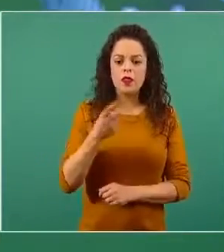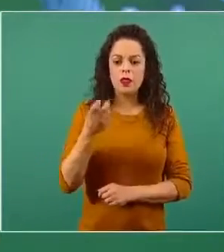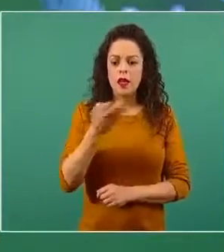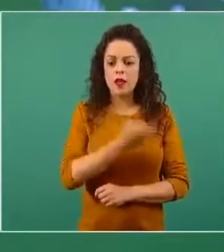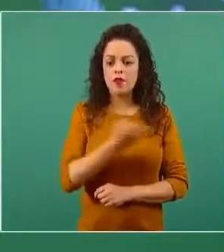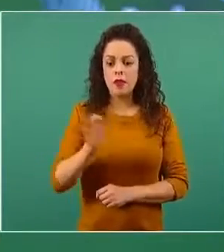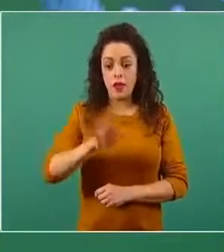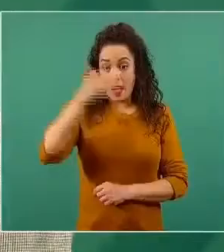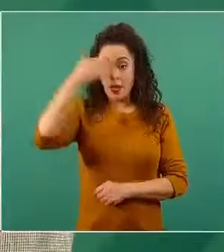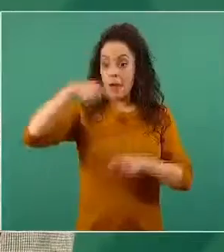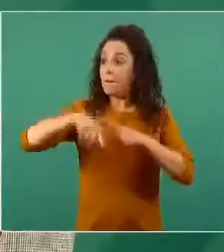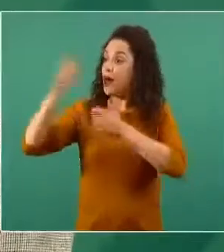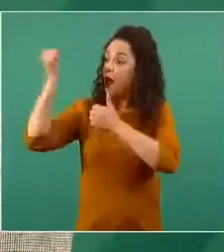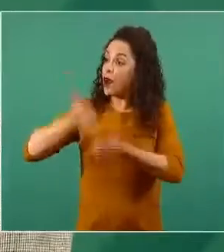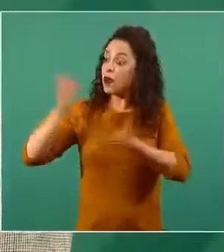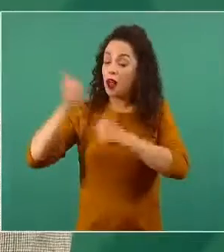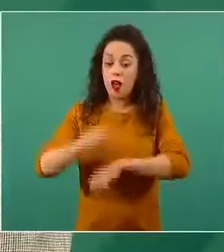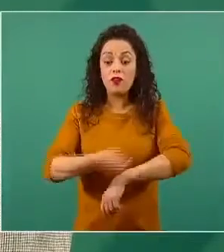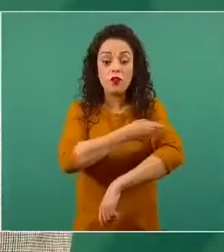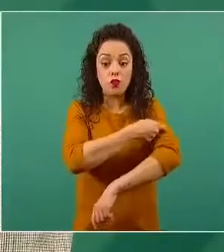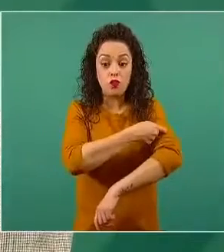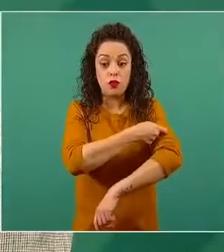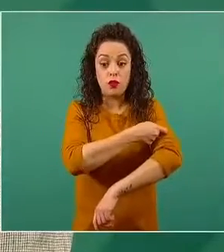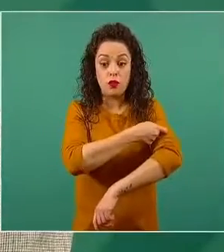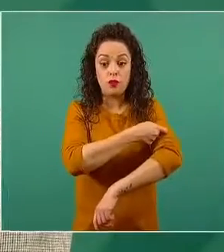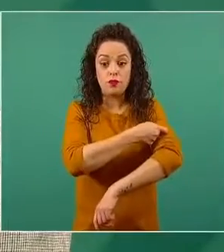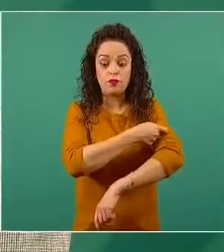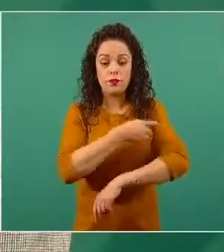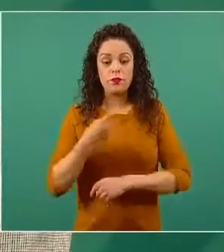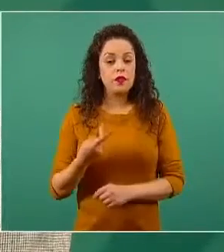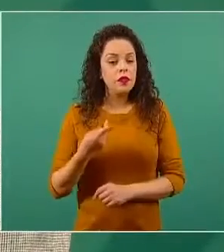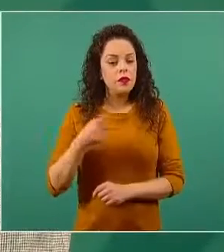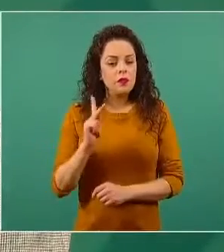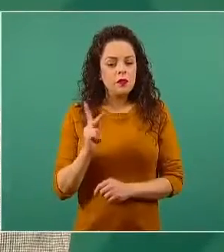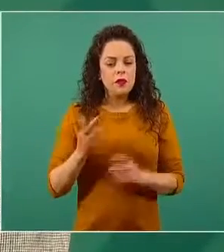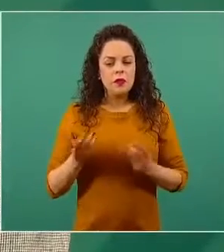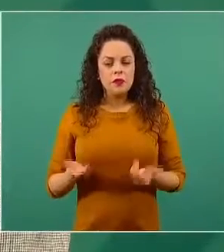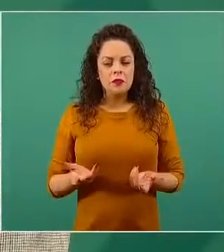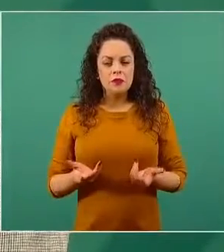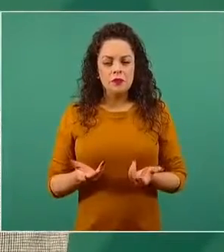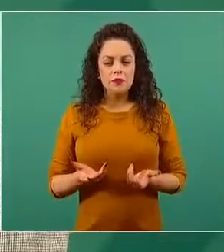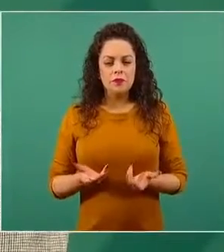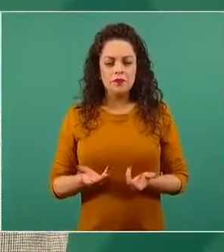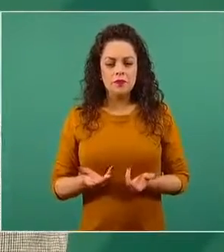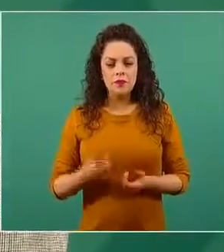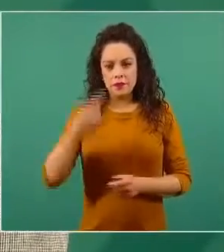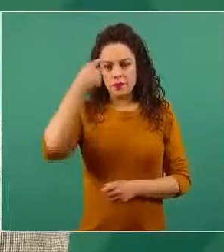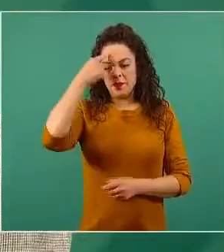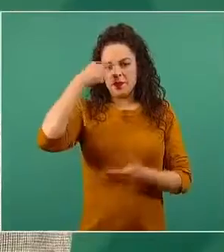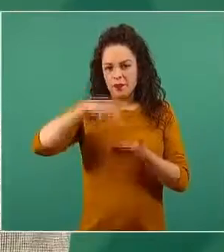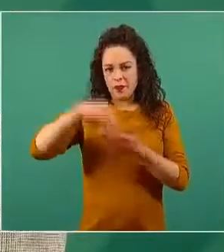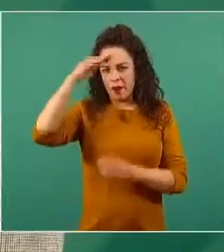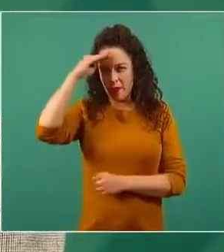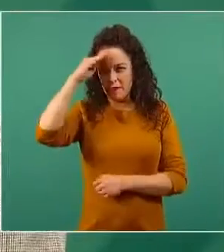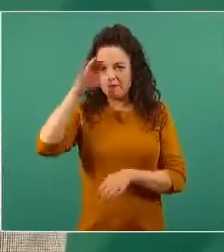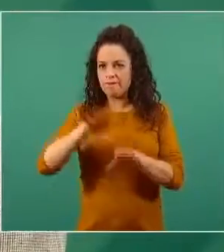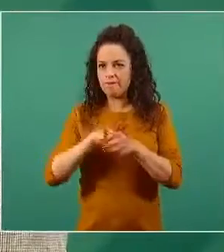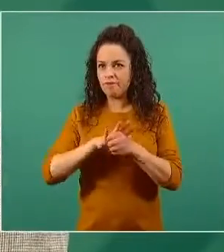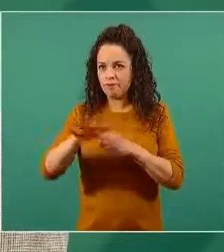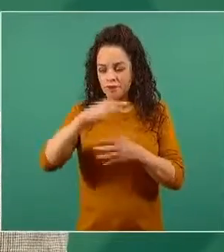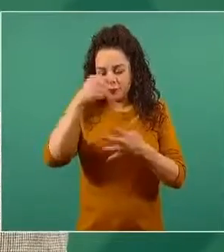empezar a recibir las vacunas. Y los criterios que se consideraron se han